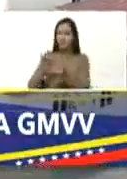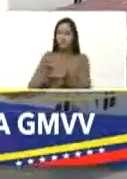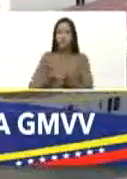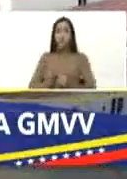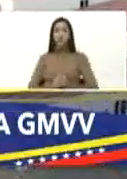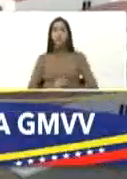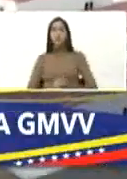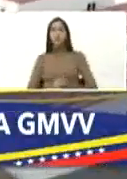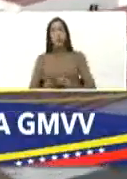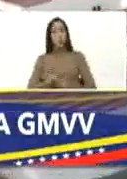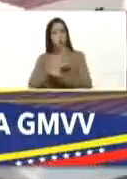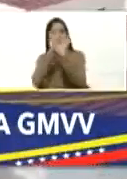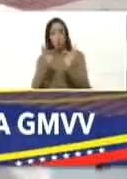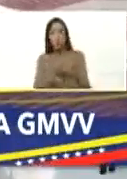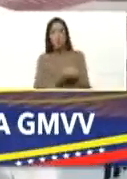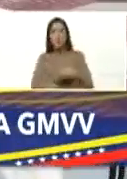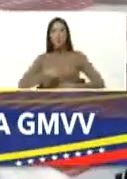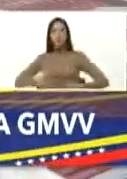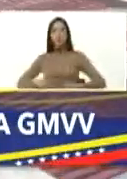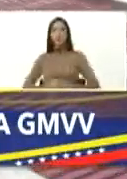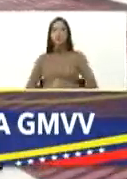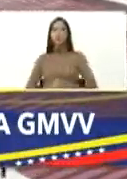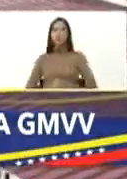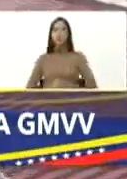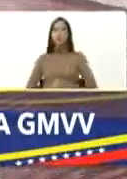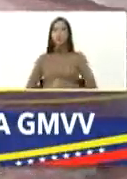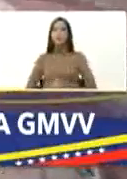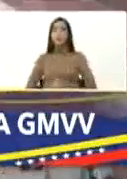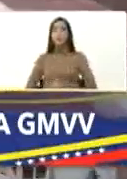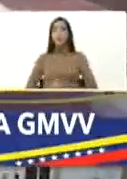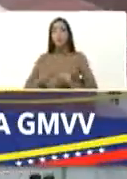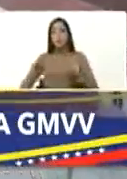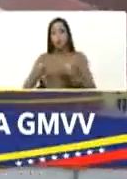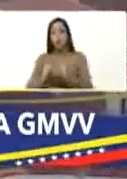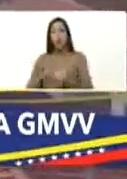Es el método perfecto de conseguir el terreno,